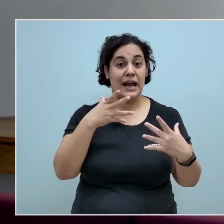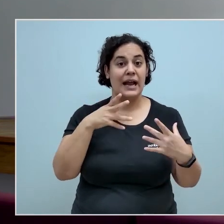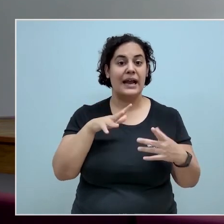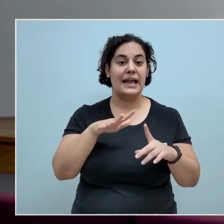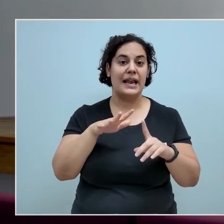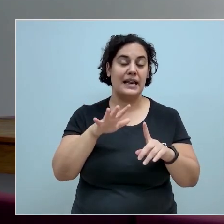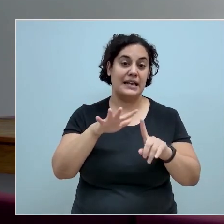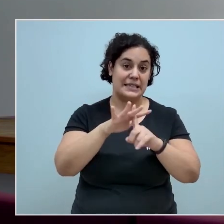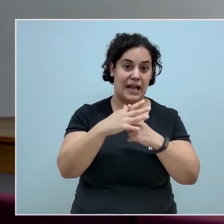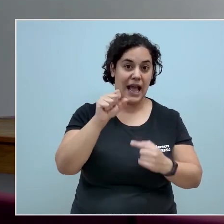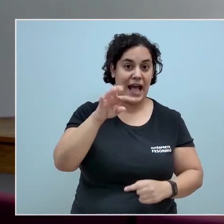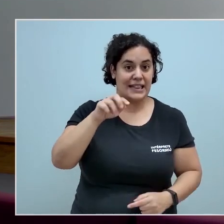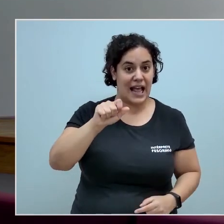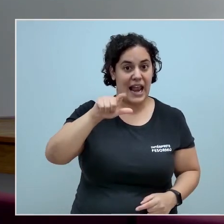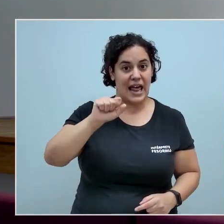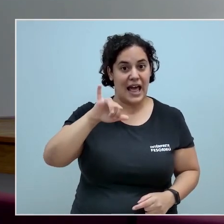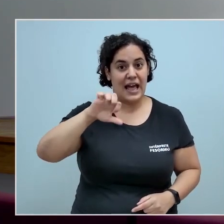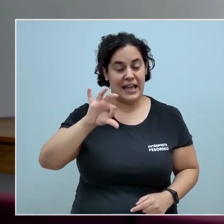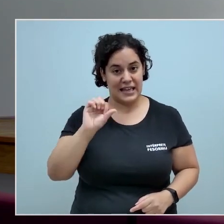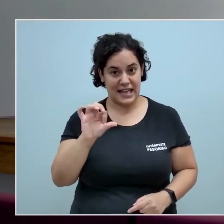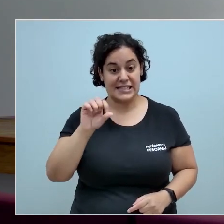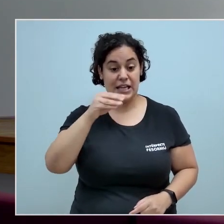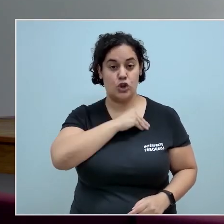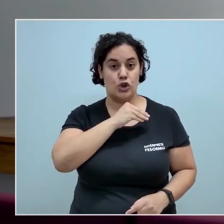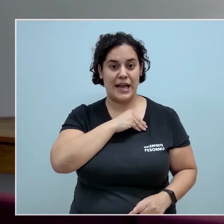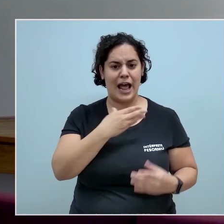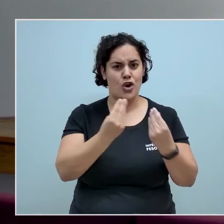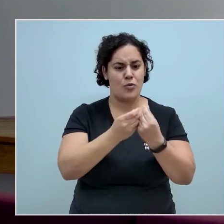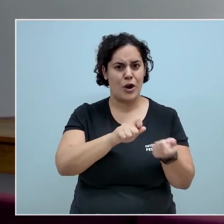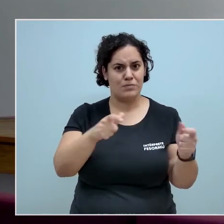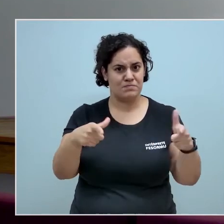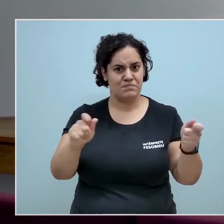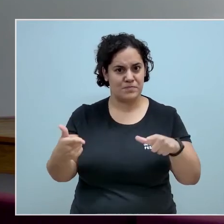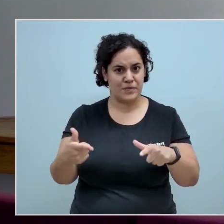Atalayas y en el caso de Totana es similar, 51 y 55